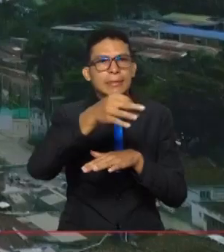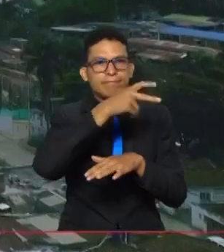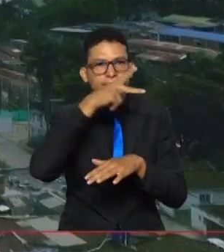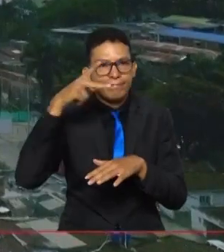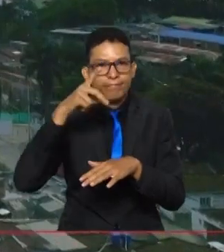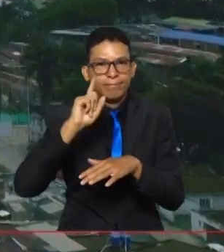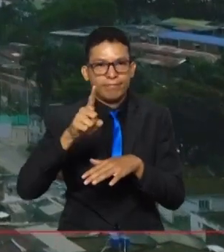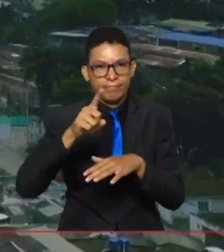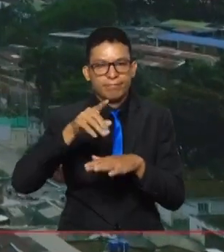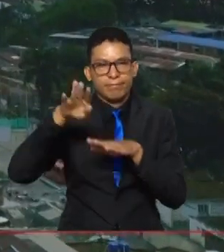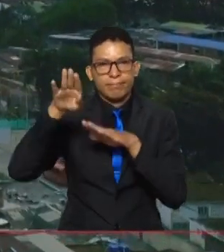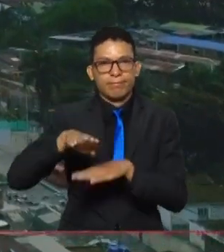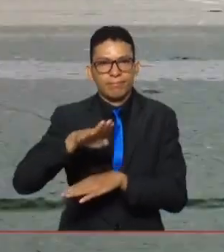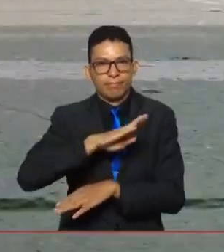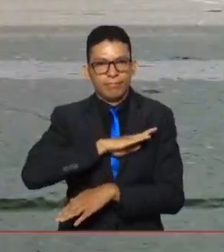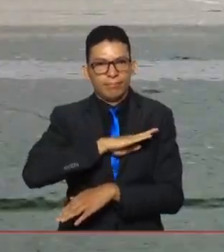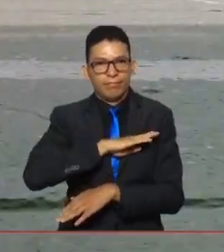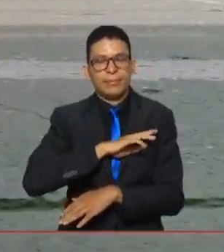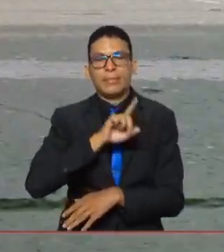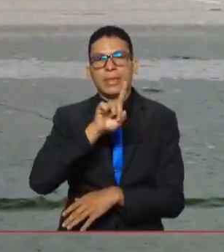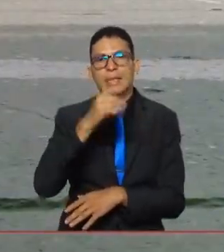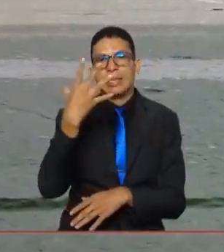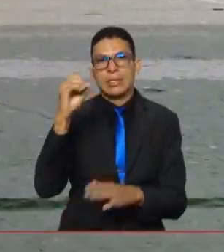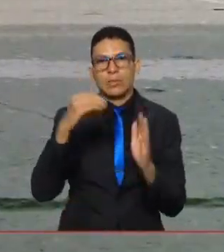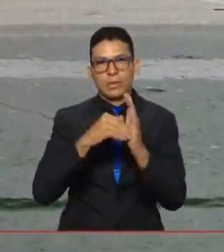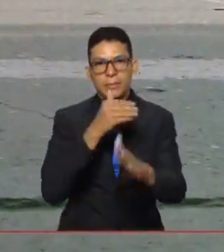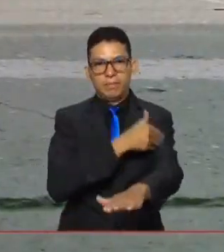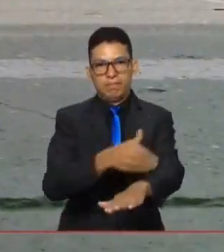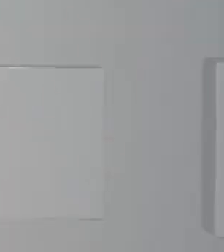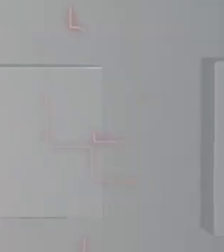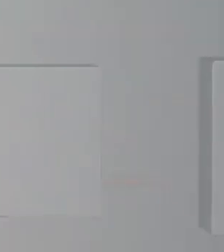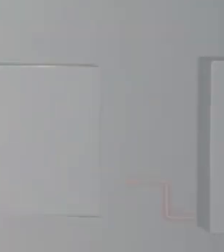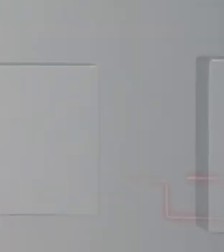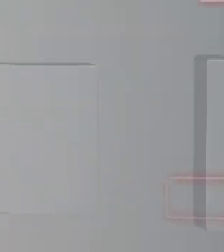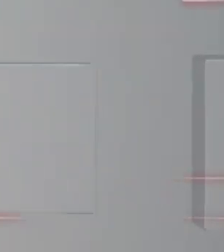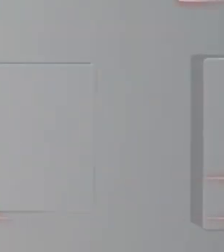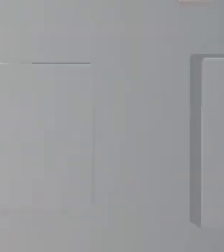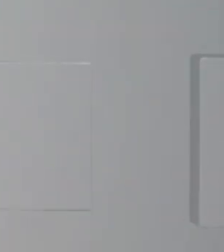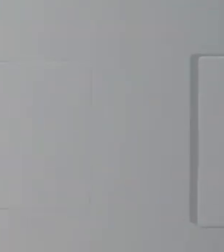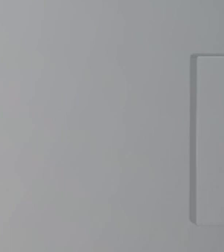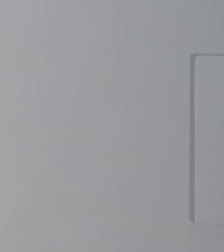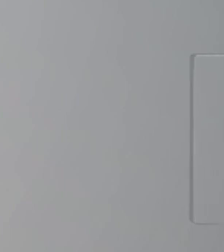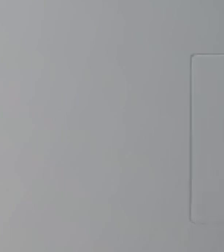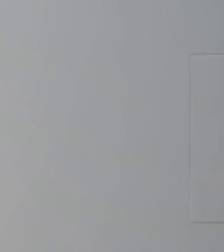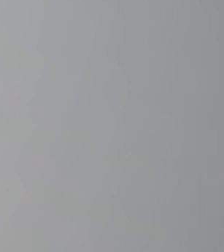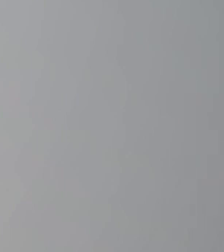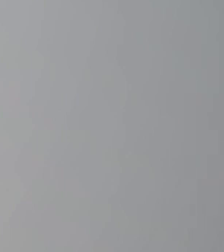la alcaldesa electa demandará inversiones por 150 mil millones de pesos.